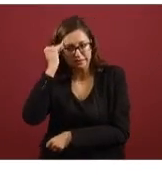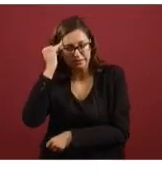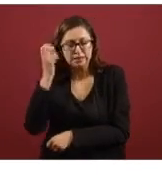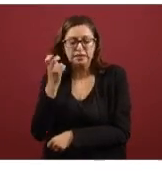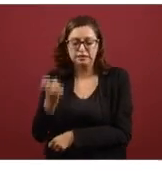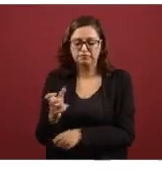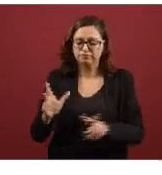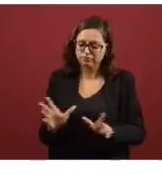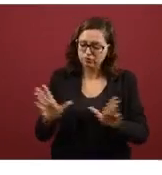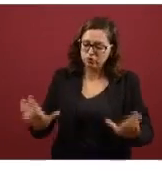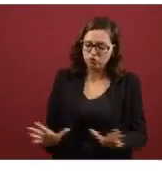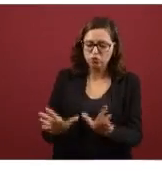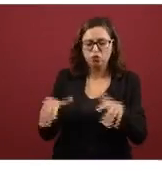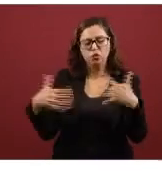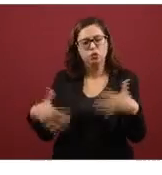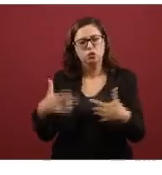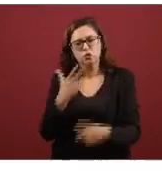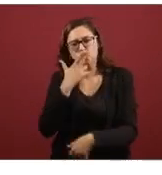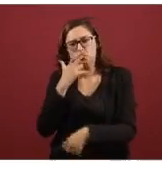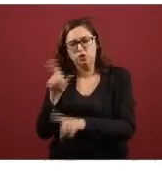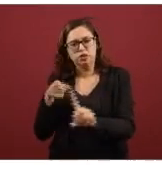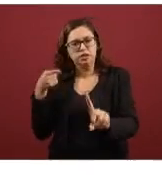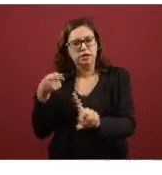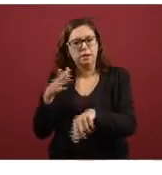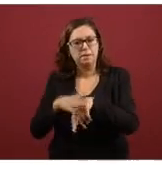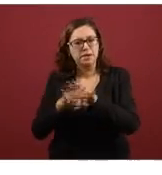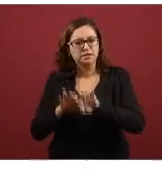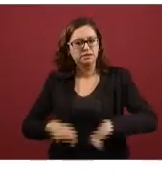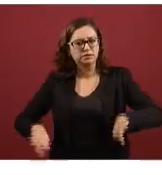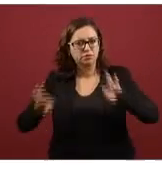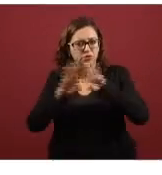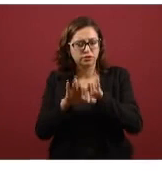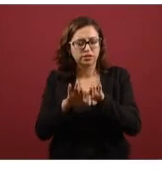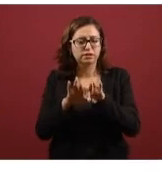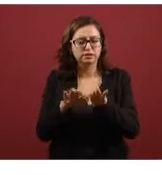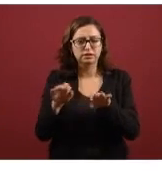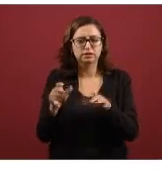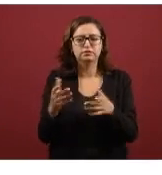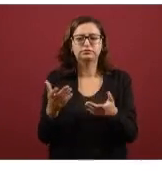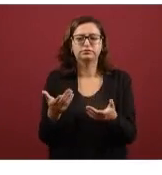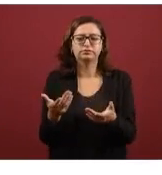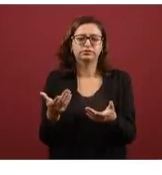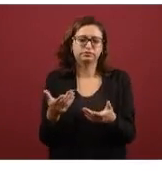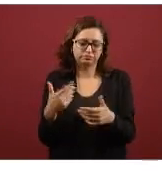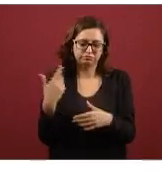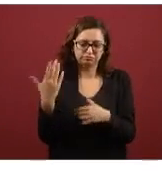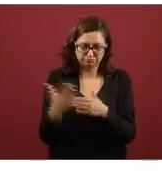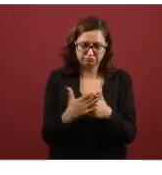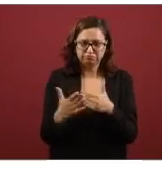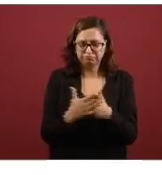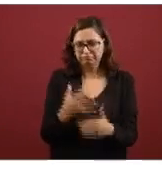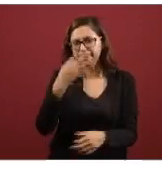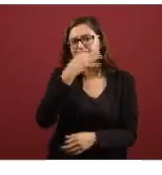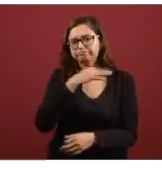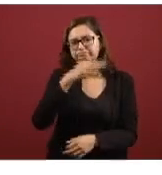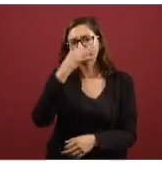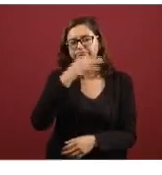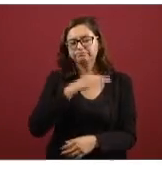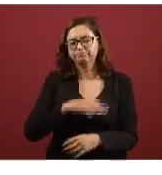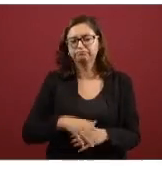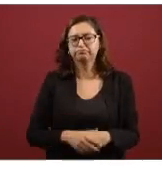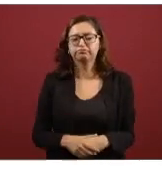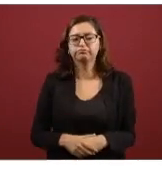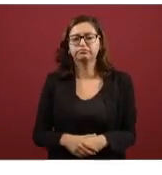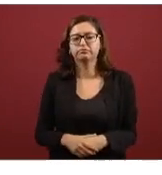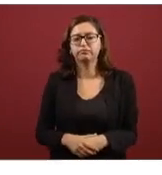promueve el valor cultural como el centro en la importancia de esta festividad. La velada del